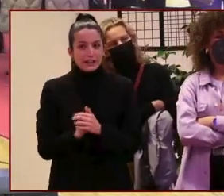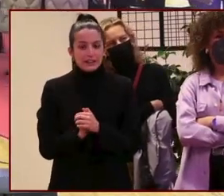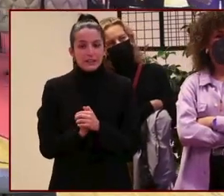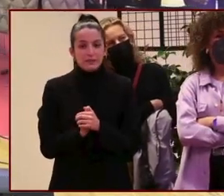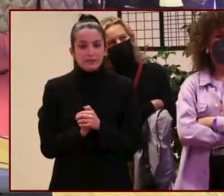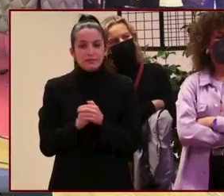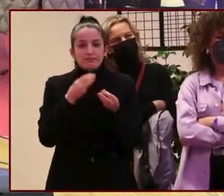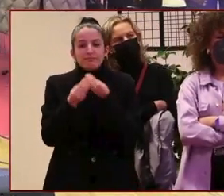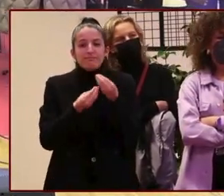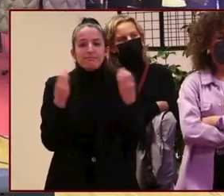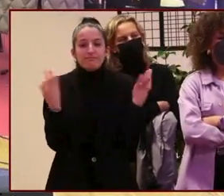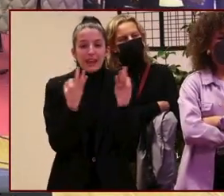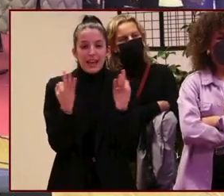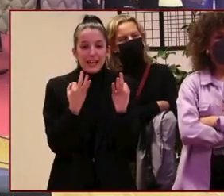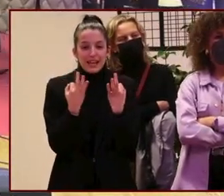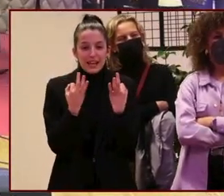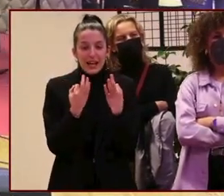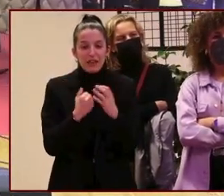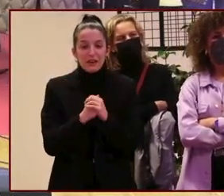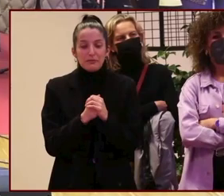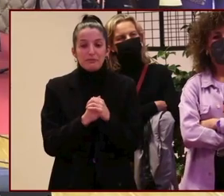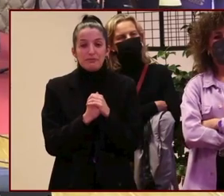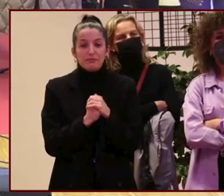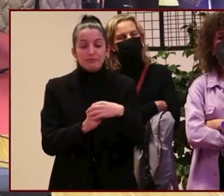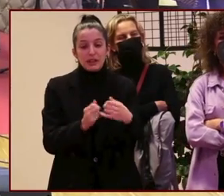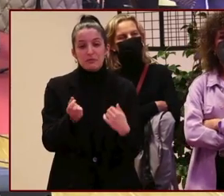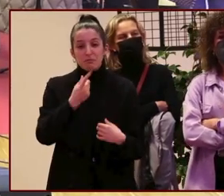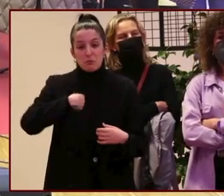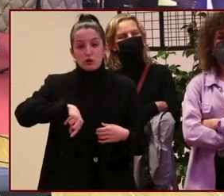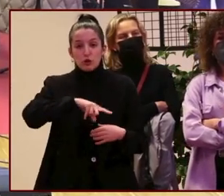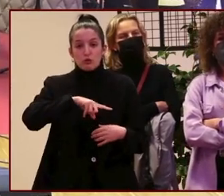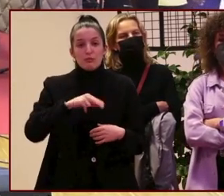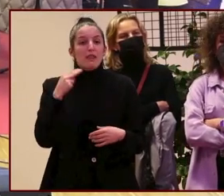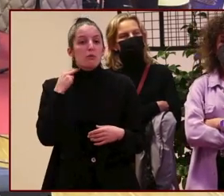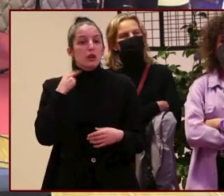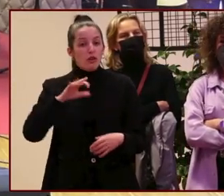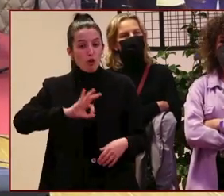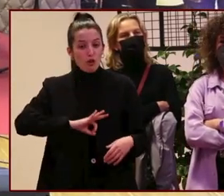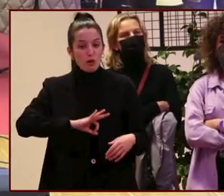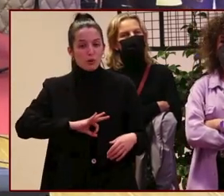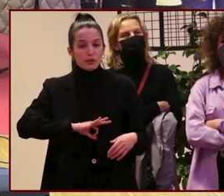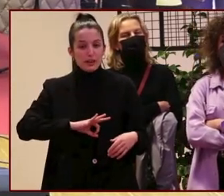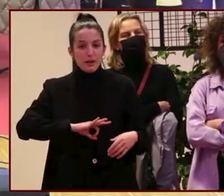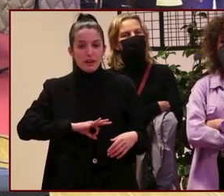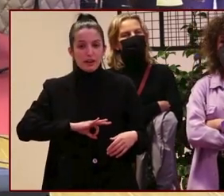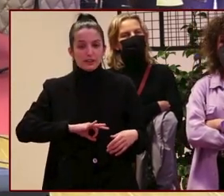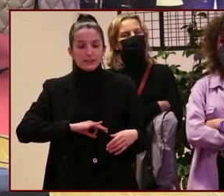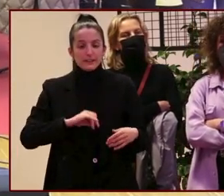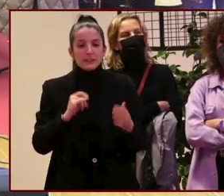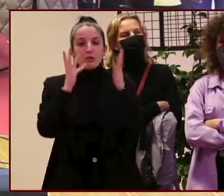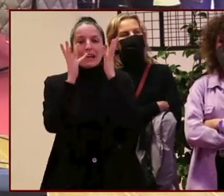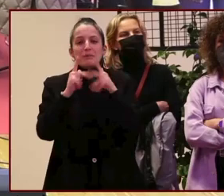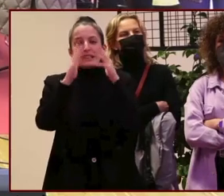las que fan posible que a deputación de pontevedra si sea una administración